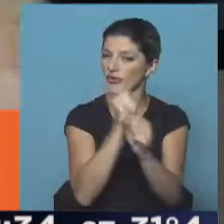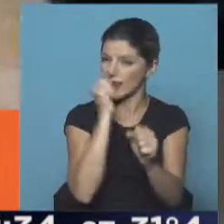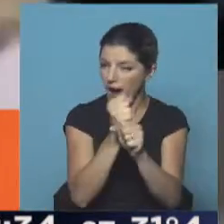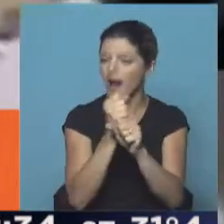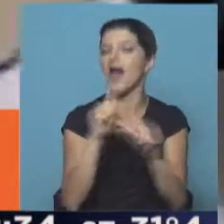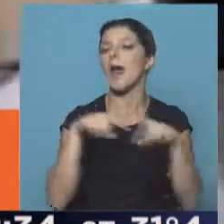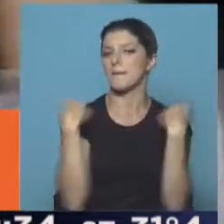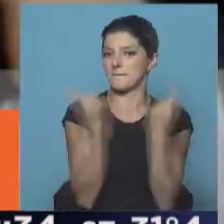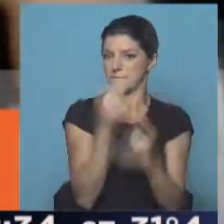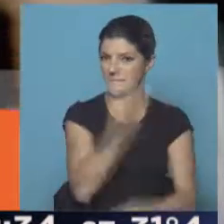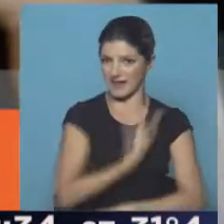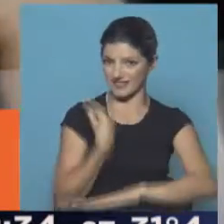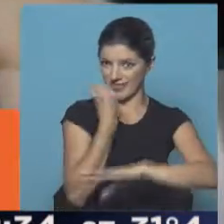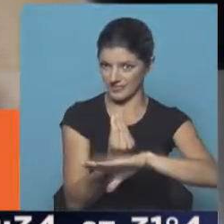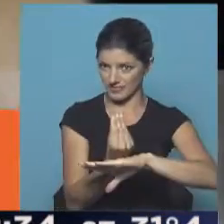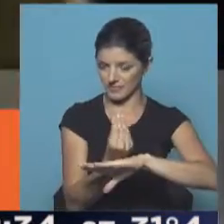Oval.